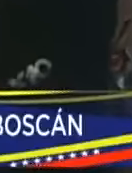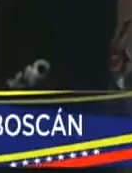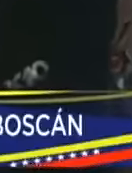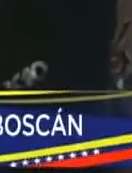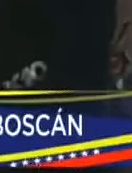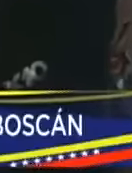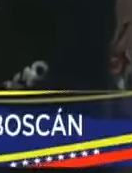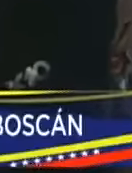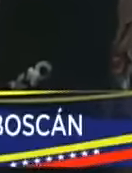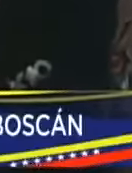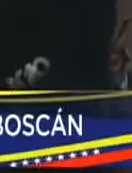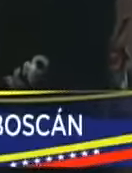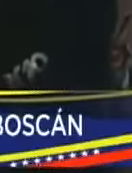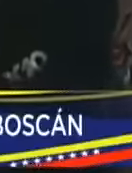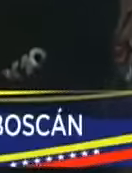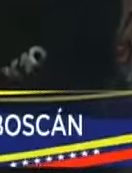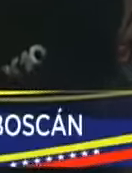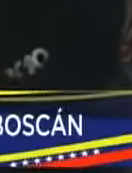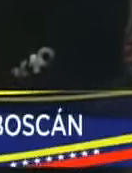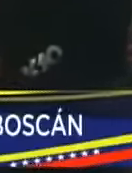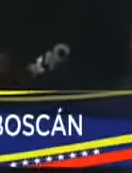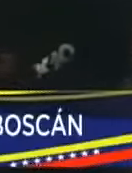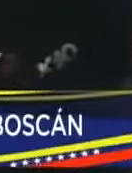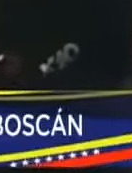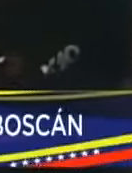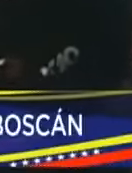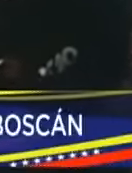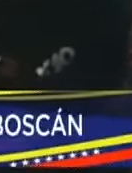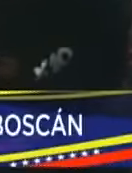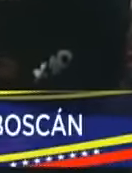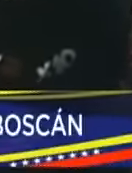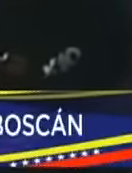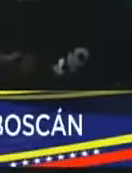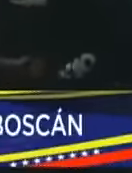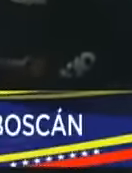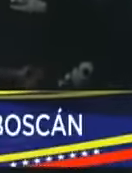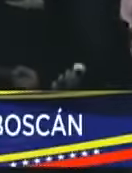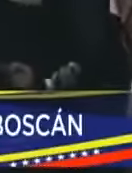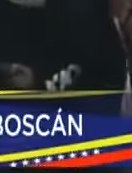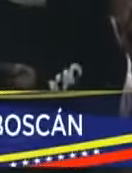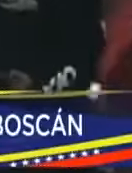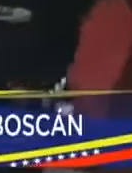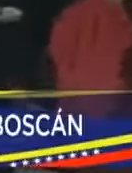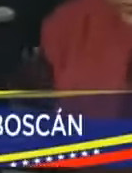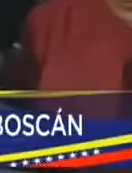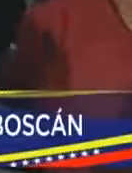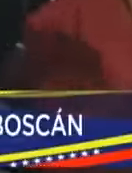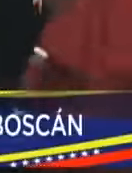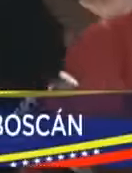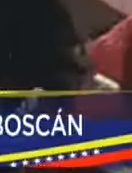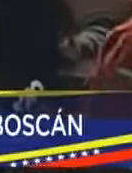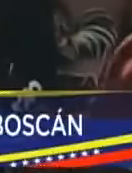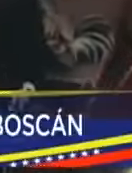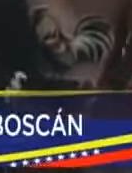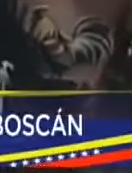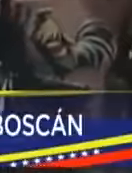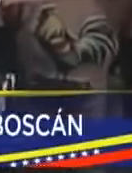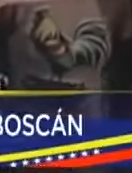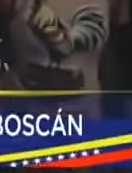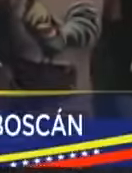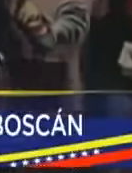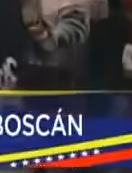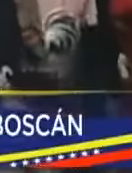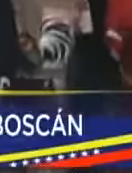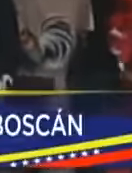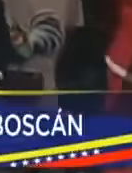la reactivación de la industria, el renacimiento, tal como usted dio la instrucción a nuestro ministro. Hoy por hoy estamos en Campo Boscán. Como